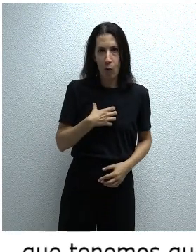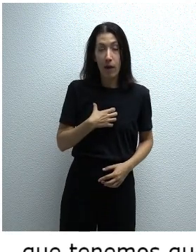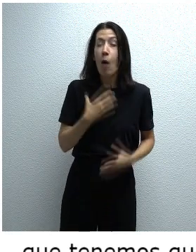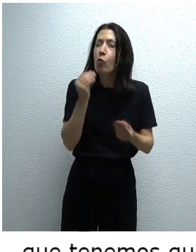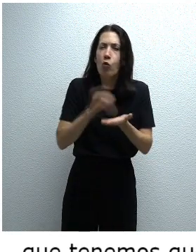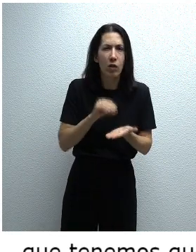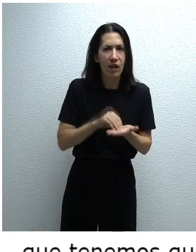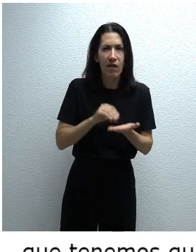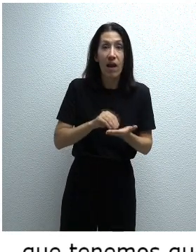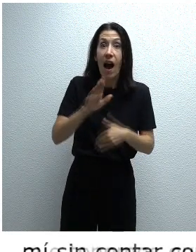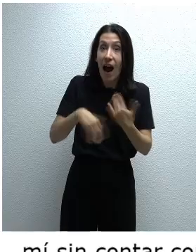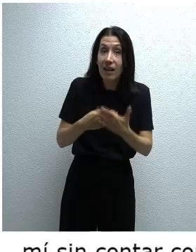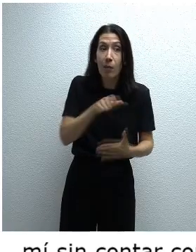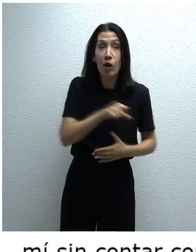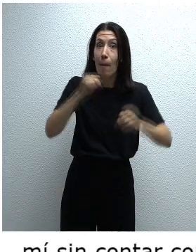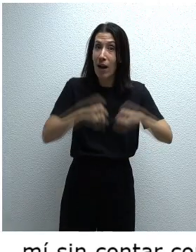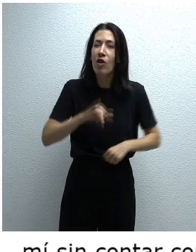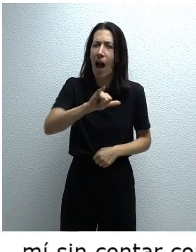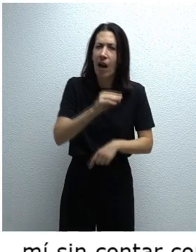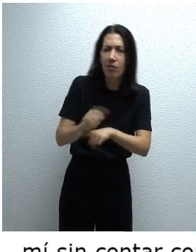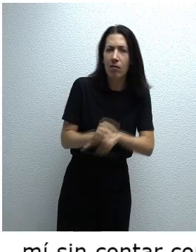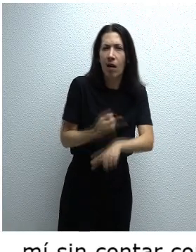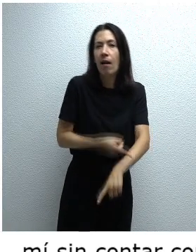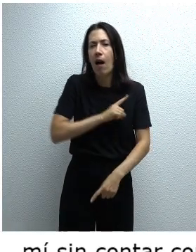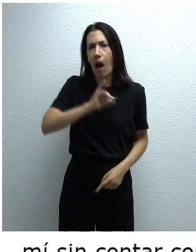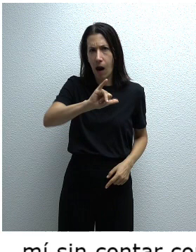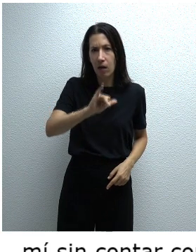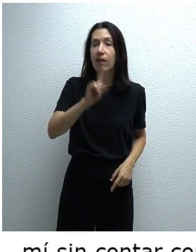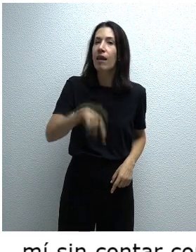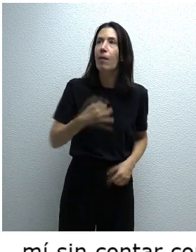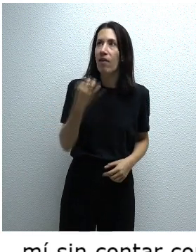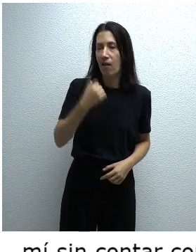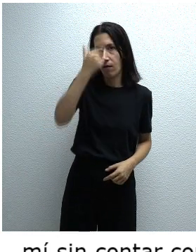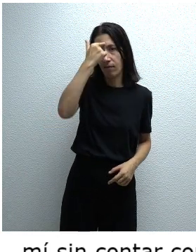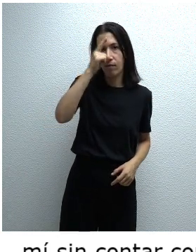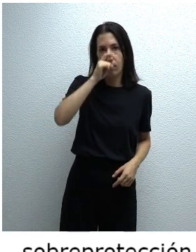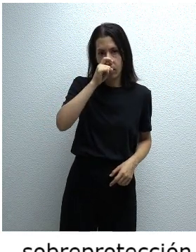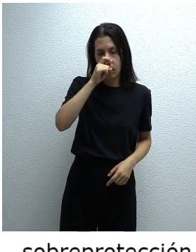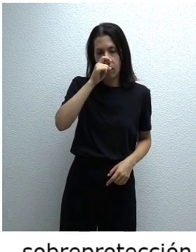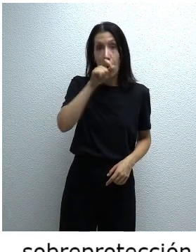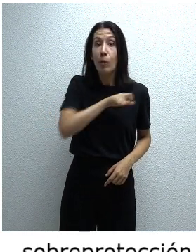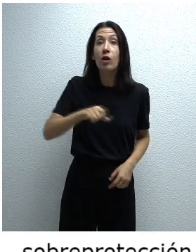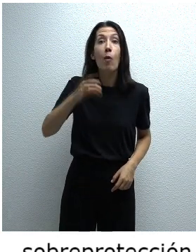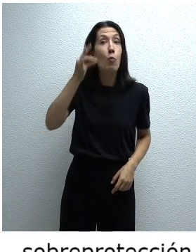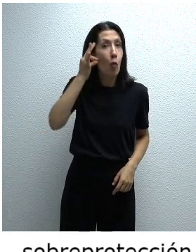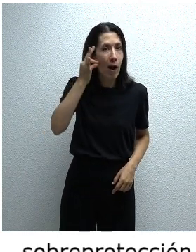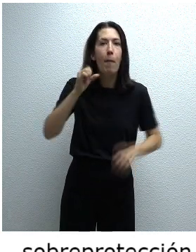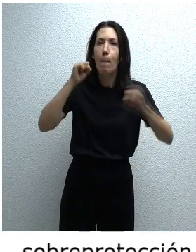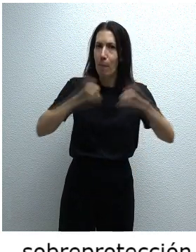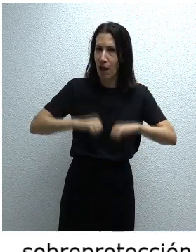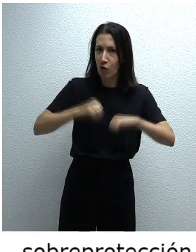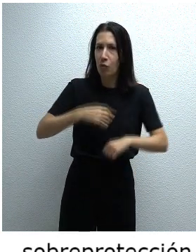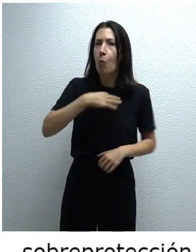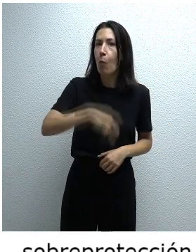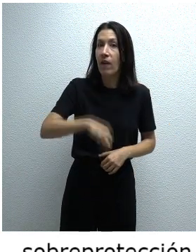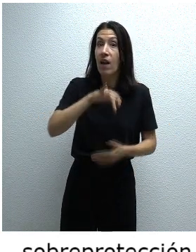muchísimas veces en personas mayores lo hay. También tenemos que tener en cuenta mujeres mayores que a lo mejor han pasado